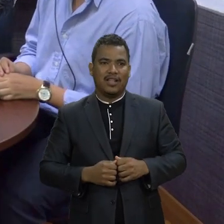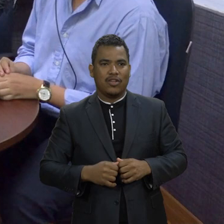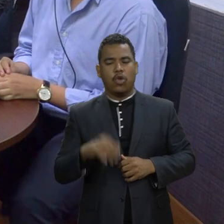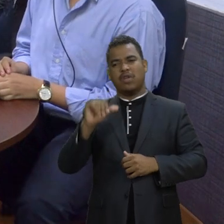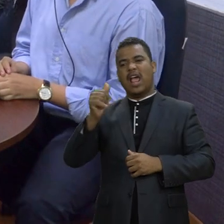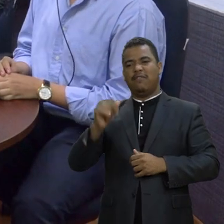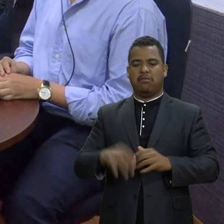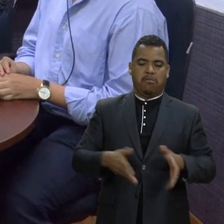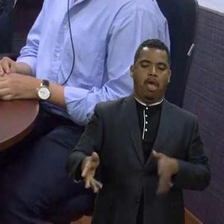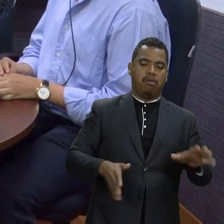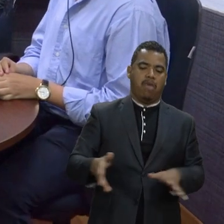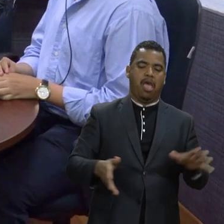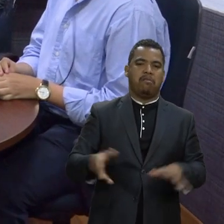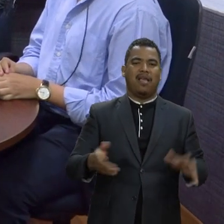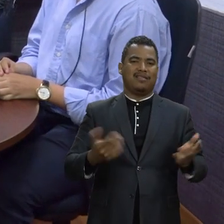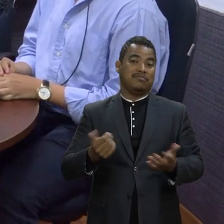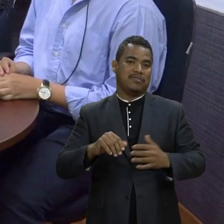Un alfa.